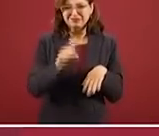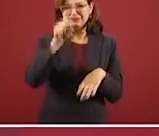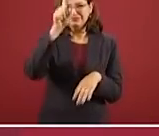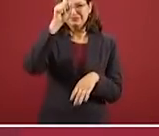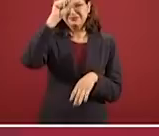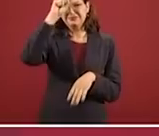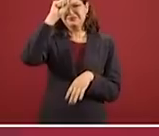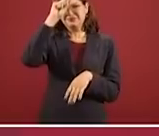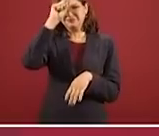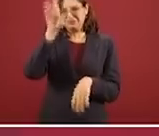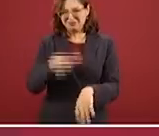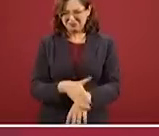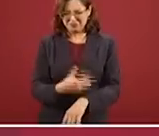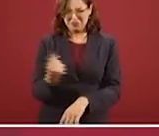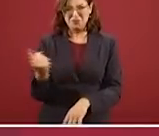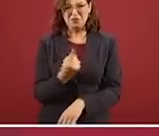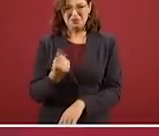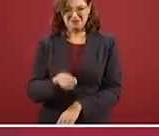eso?